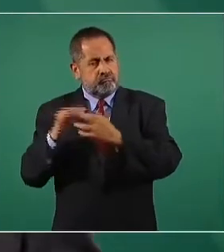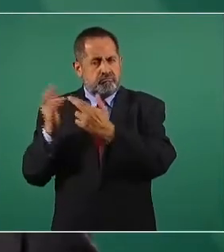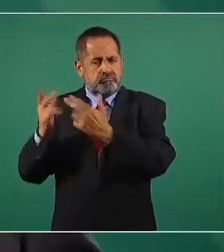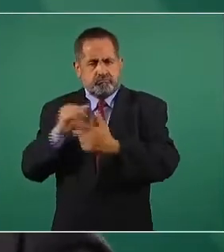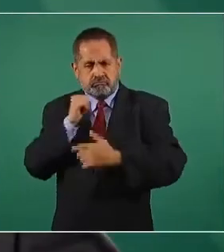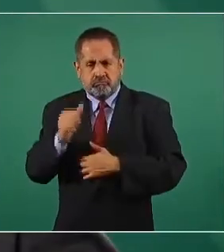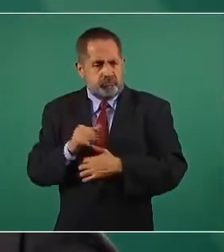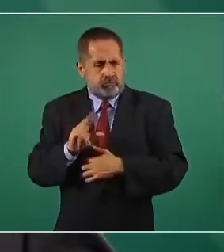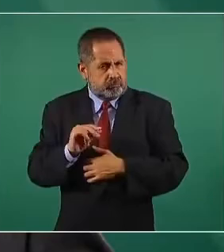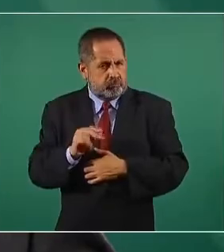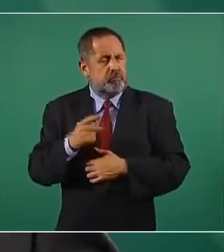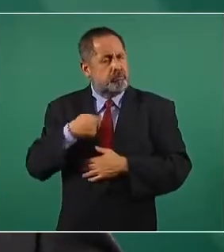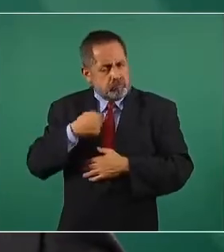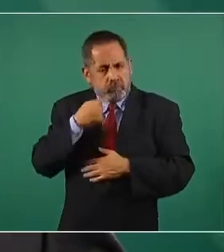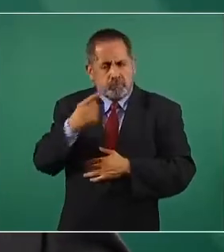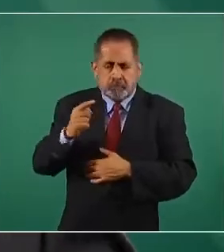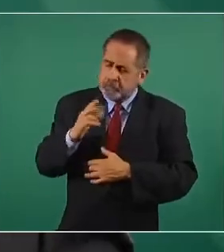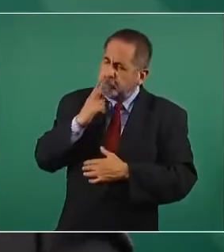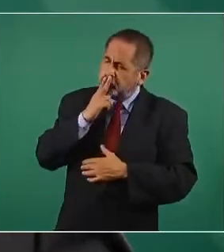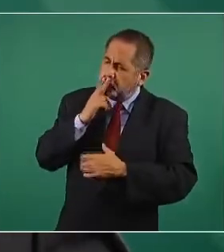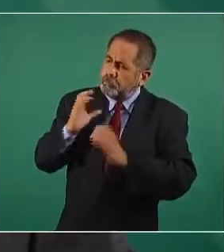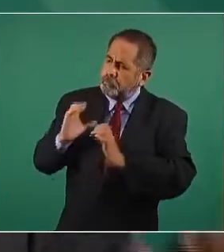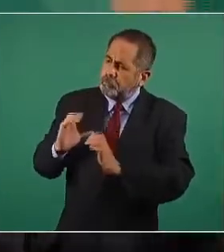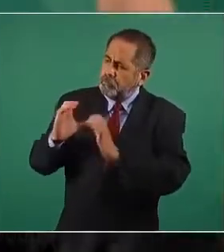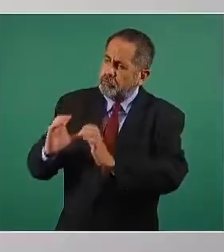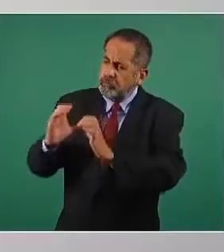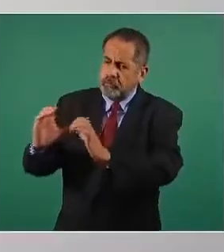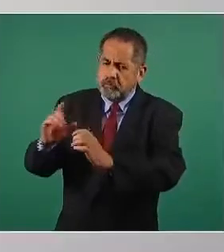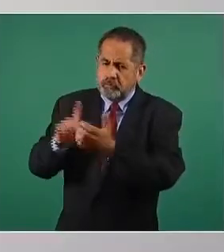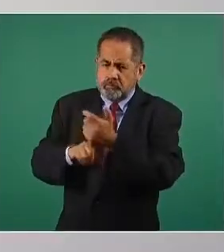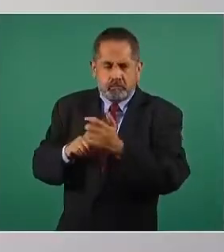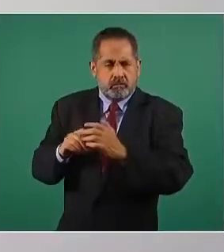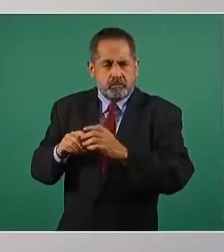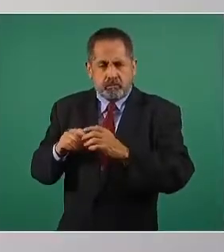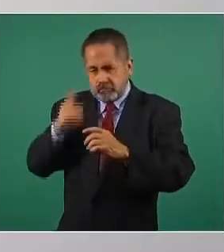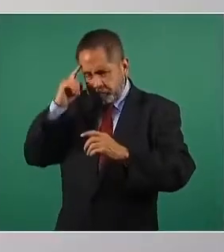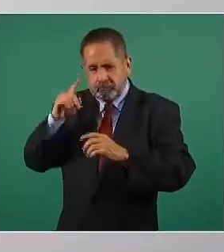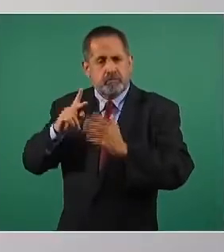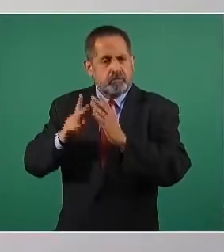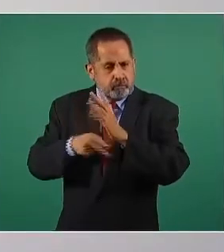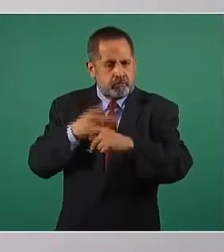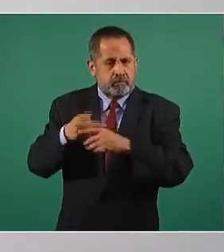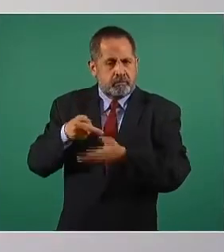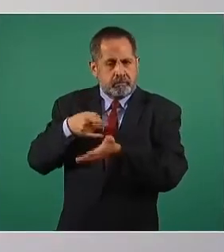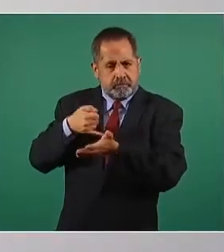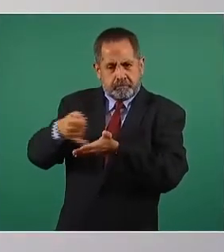se iba a cuidar y se estaba replantando,